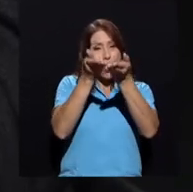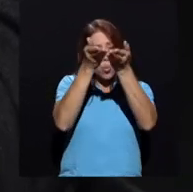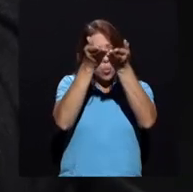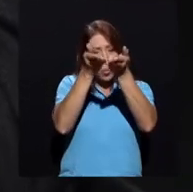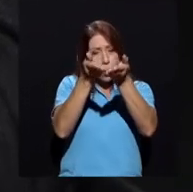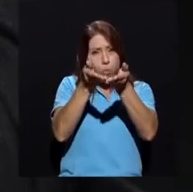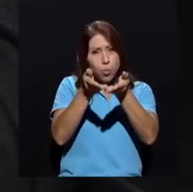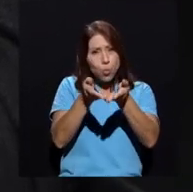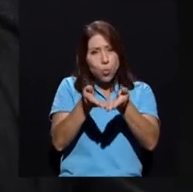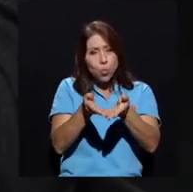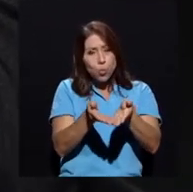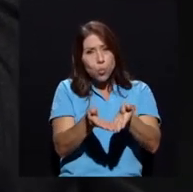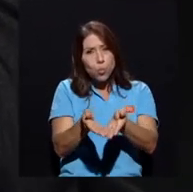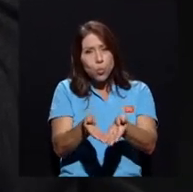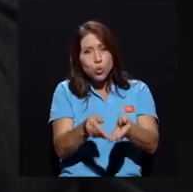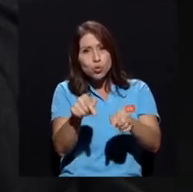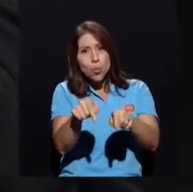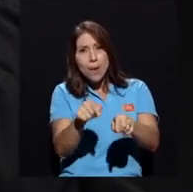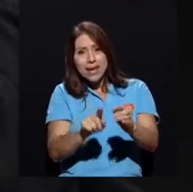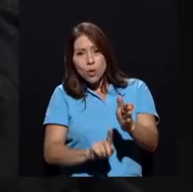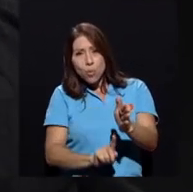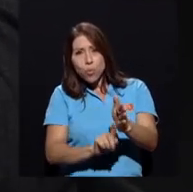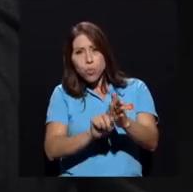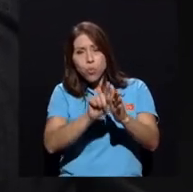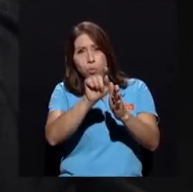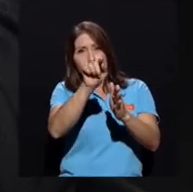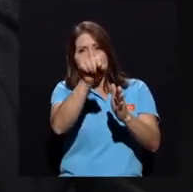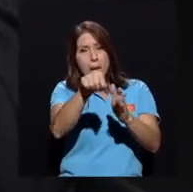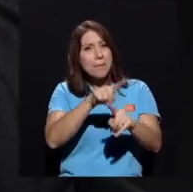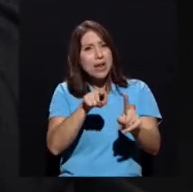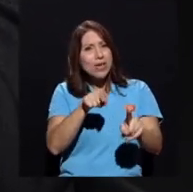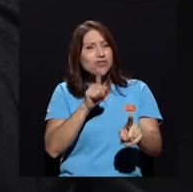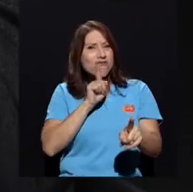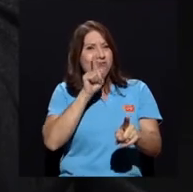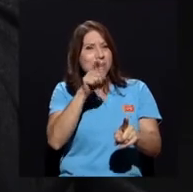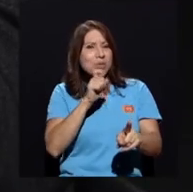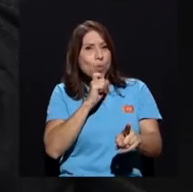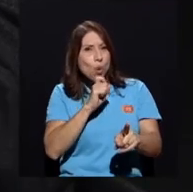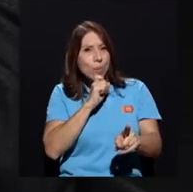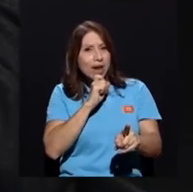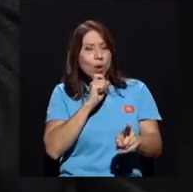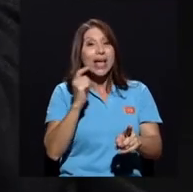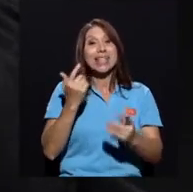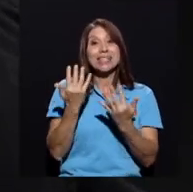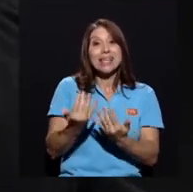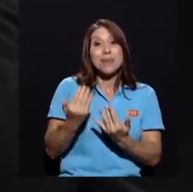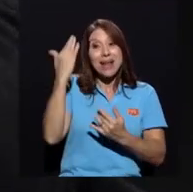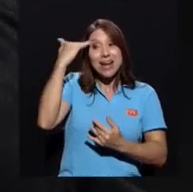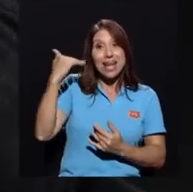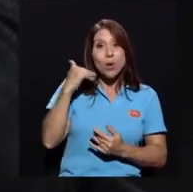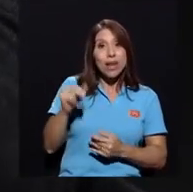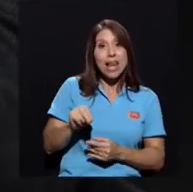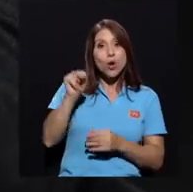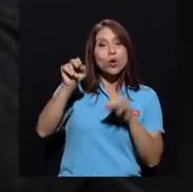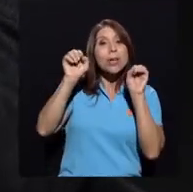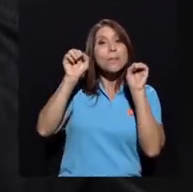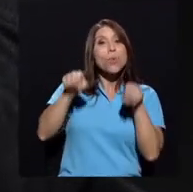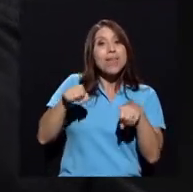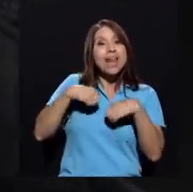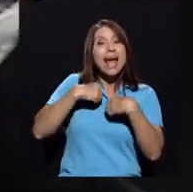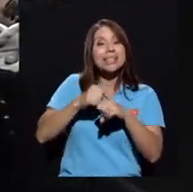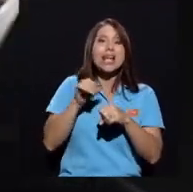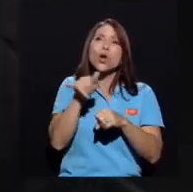muy, muy complejo. Realmente se esperaba que una nación como Corea del Norte pudiera lanzar una especie de misil